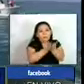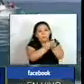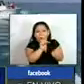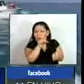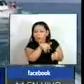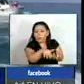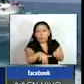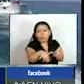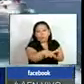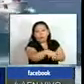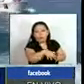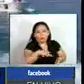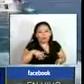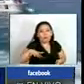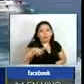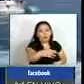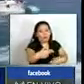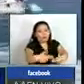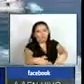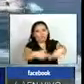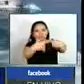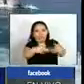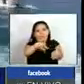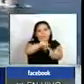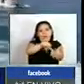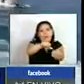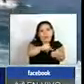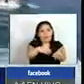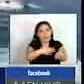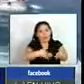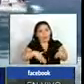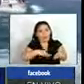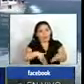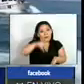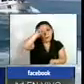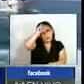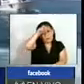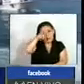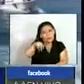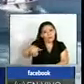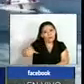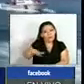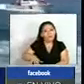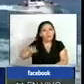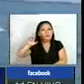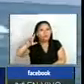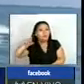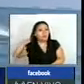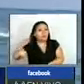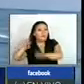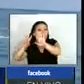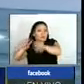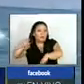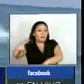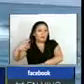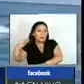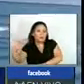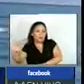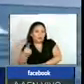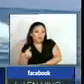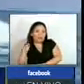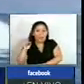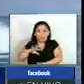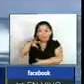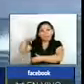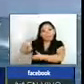lago, situado cerca de la frontera de Irán con Turquía. Turquía, que acoge a unos 3,7 millones de refugiados sirios, es un